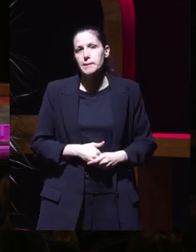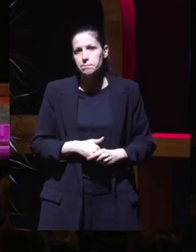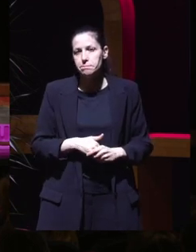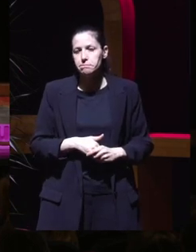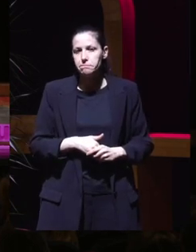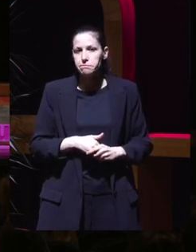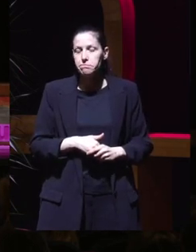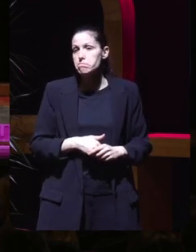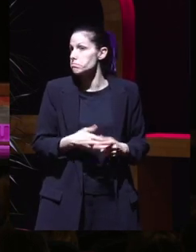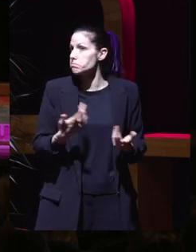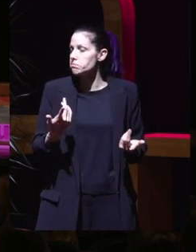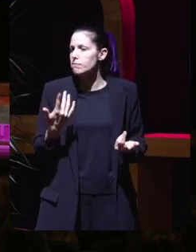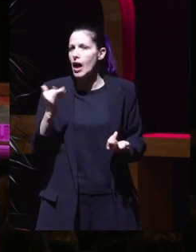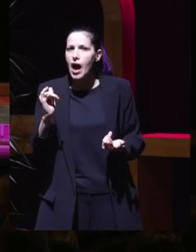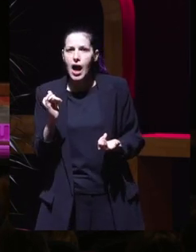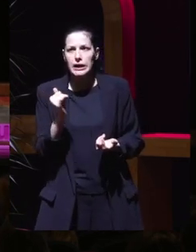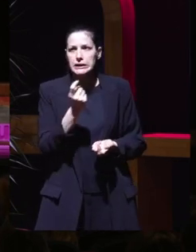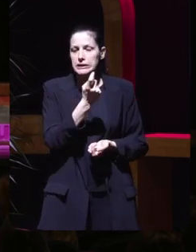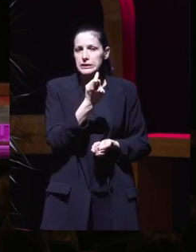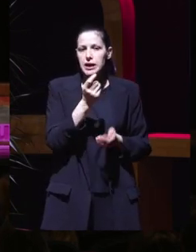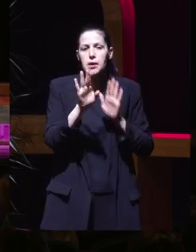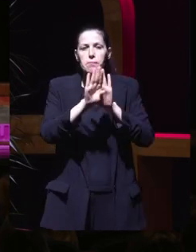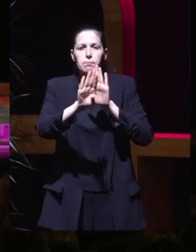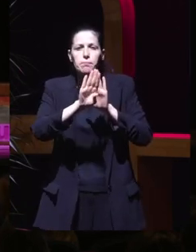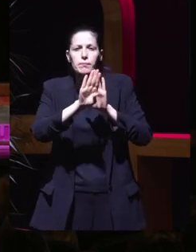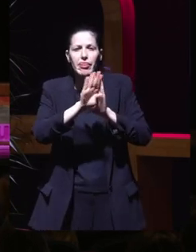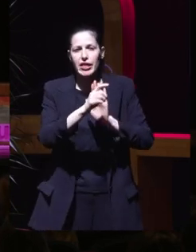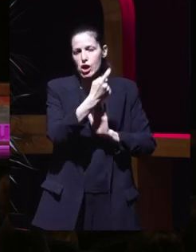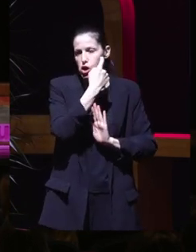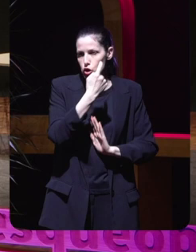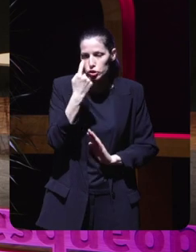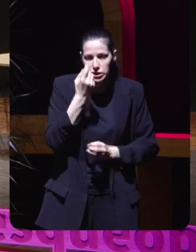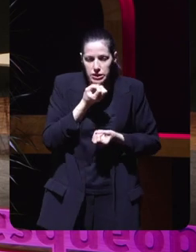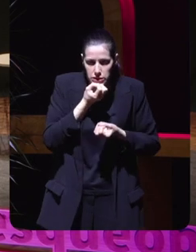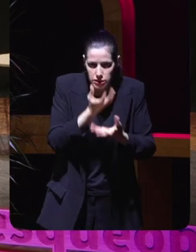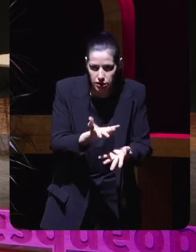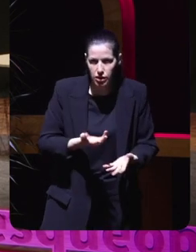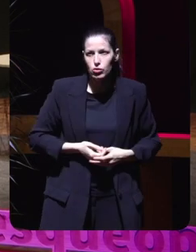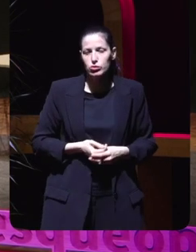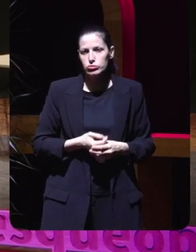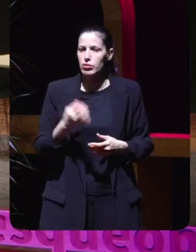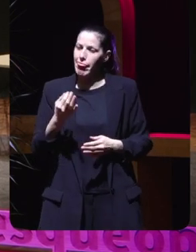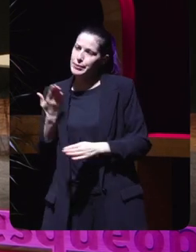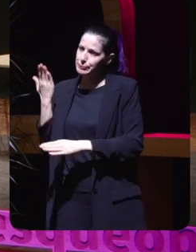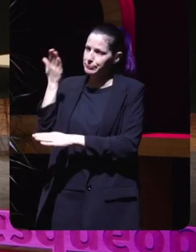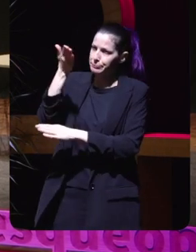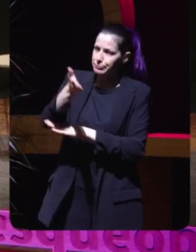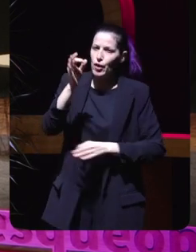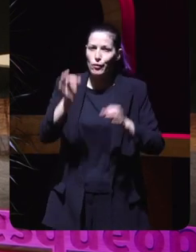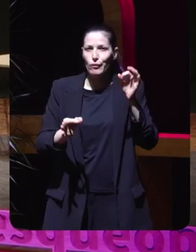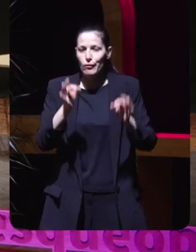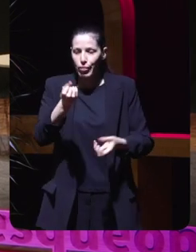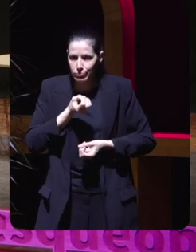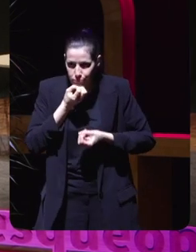vence testemuñas dos vecinos no porque para qué estamos ya se pudiera separar tiburón tiburón que testificar vecinos